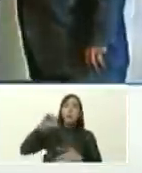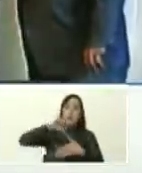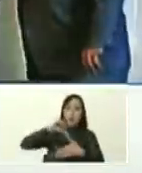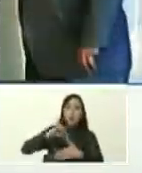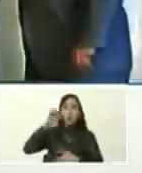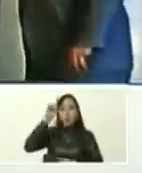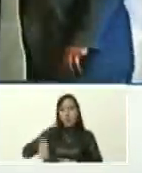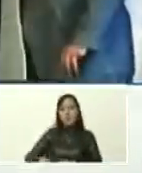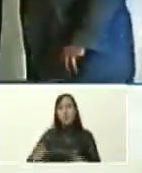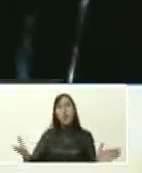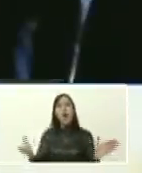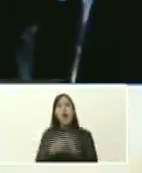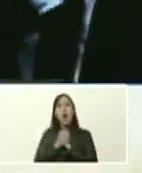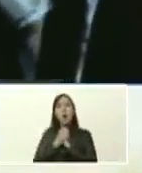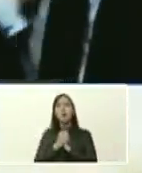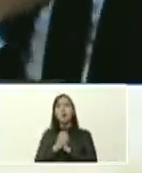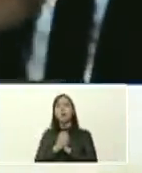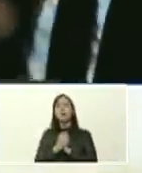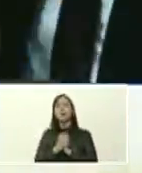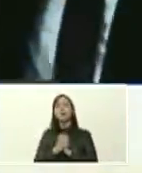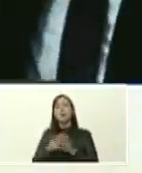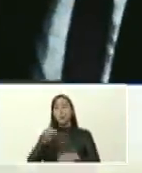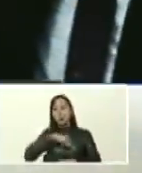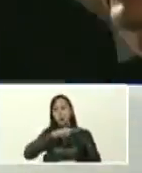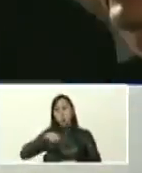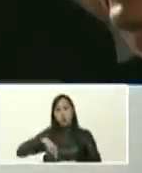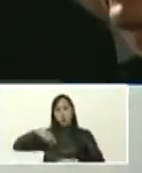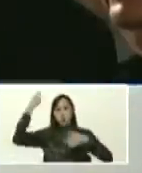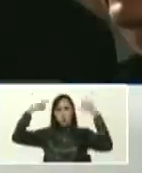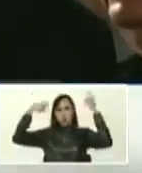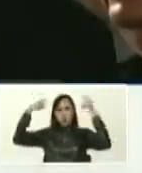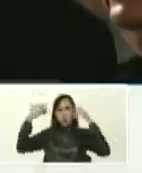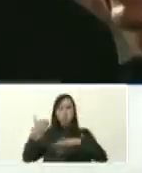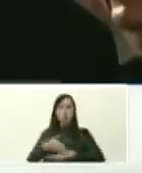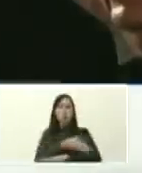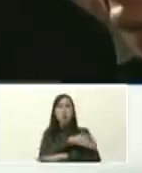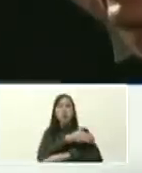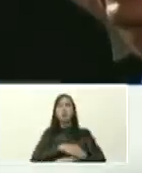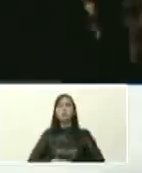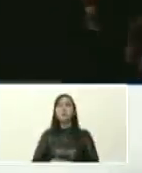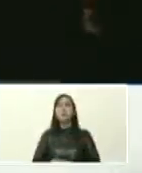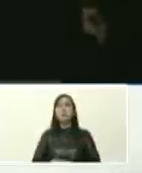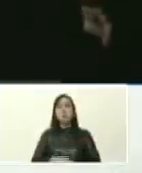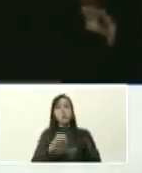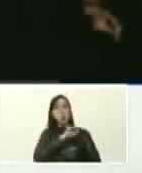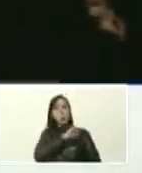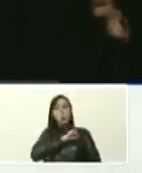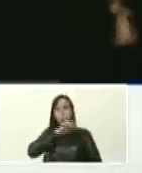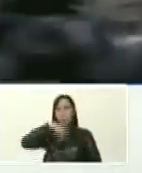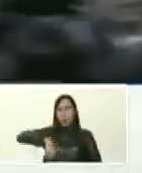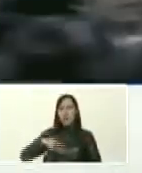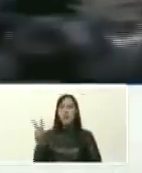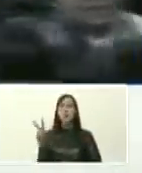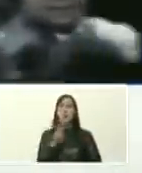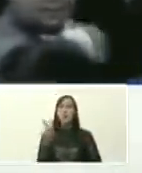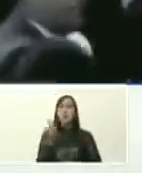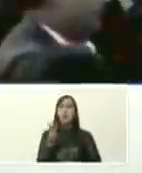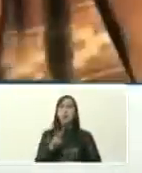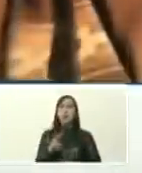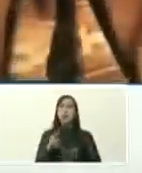y compañero de nuestro comandante Hugo Rafael Chávez Frías, gran amigo de Venezuela, un